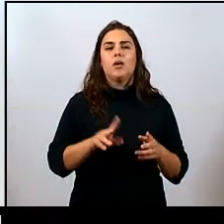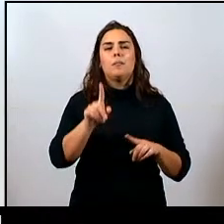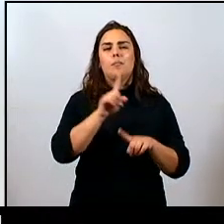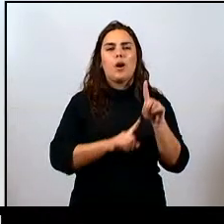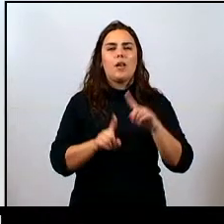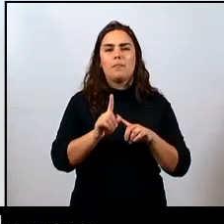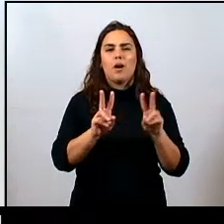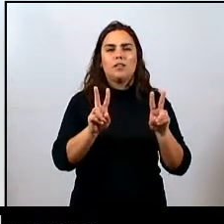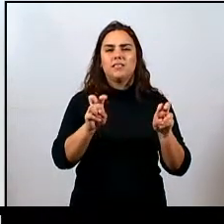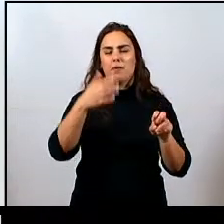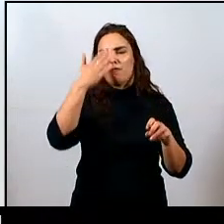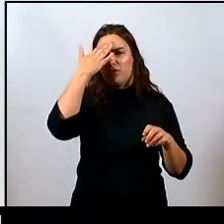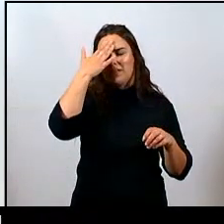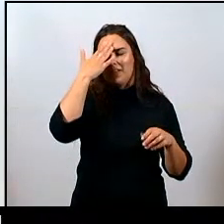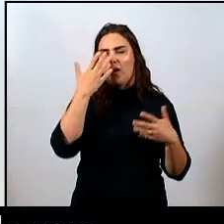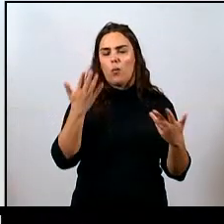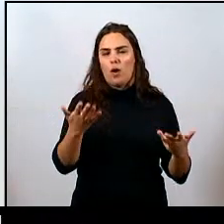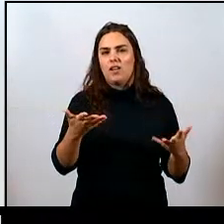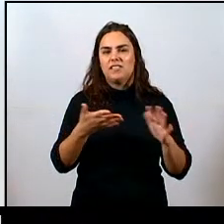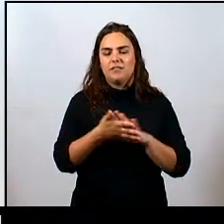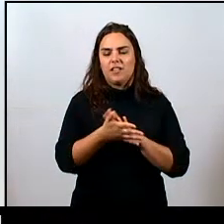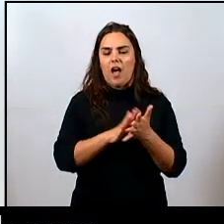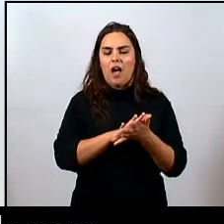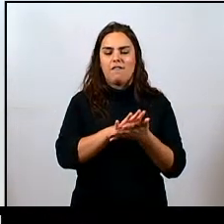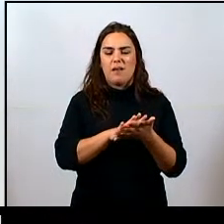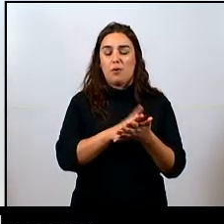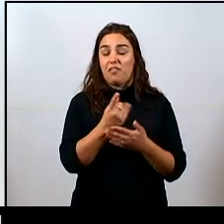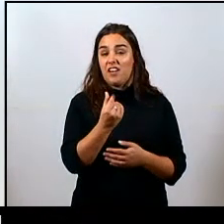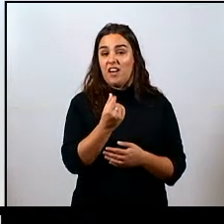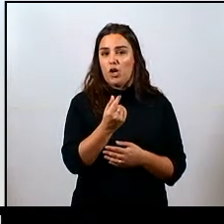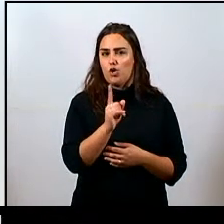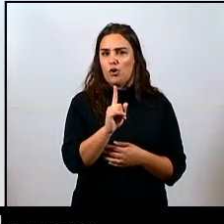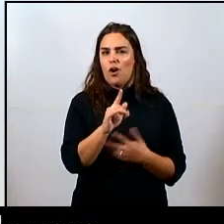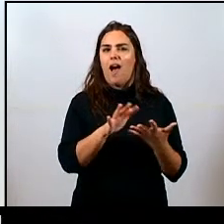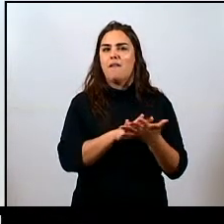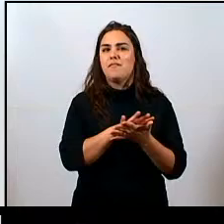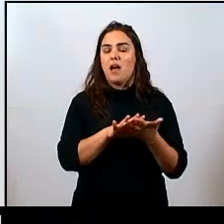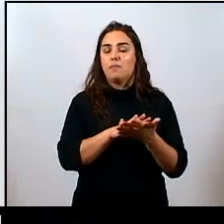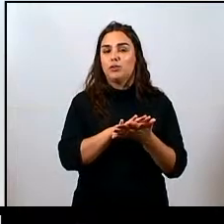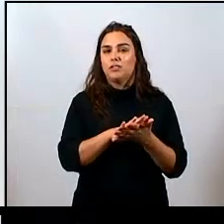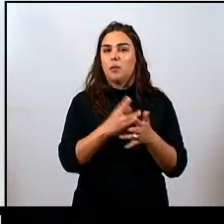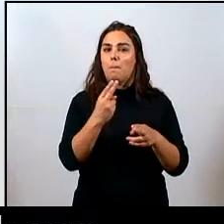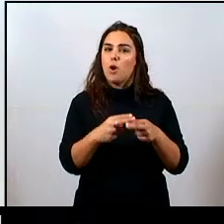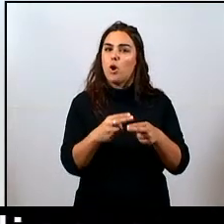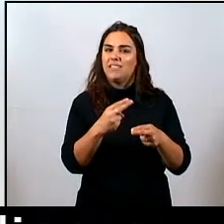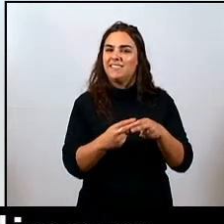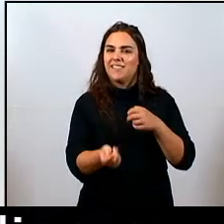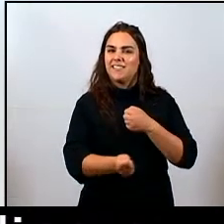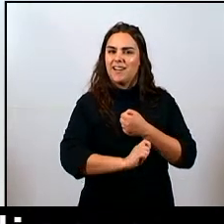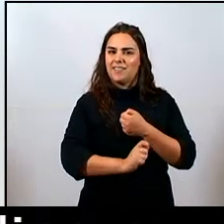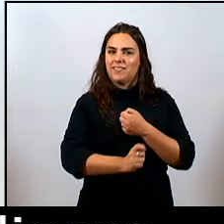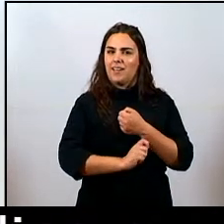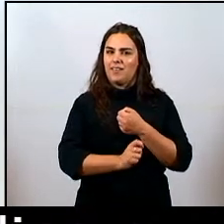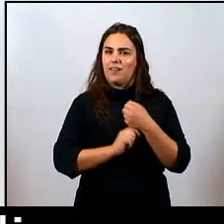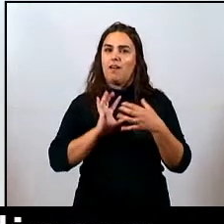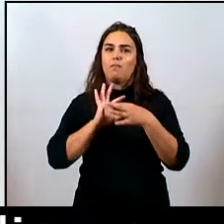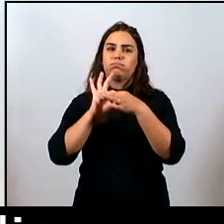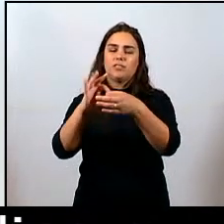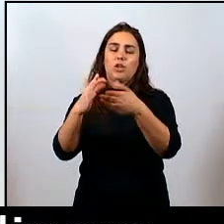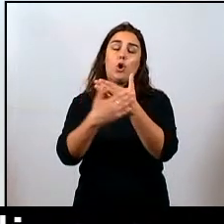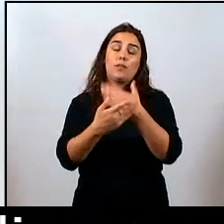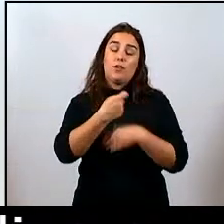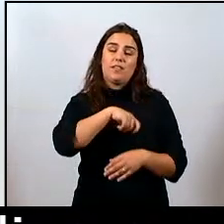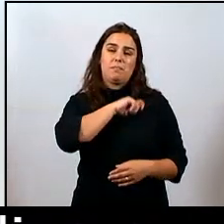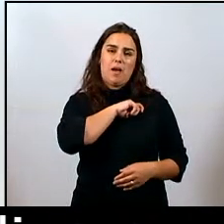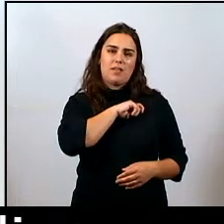cuestión fundamental no es hablar de dinero, es hablar de una política estratégica que depende del Gobierno de España, del